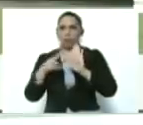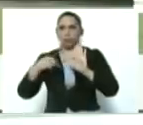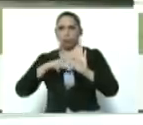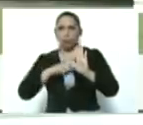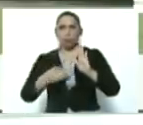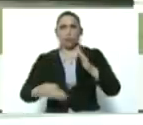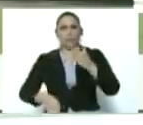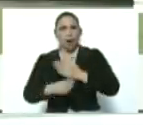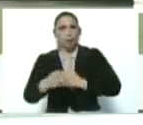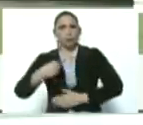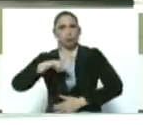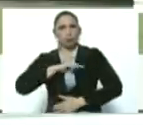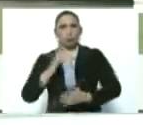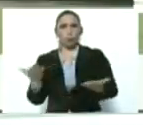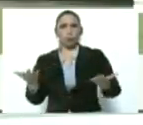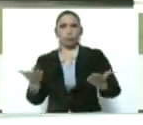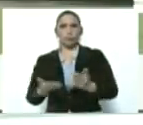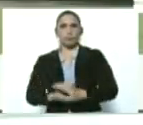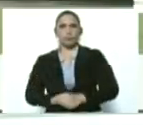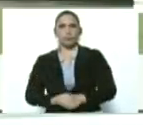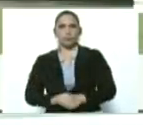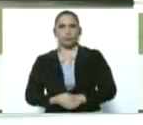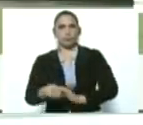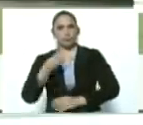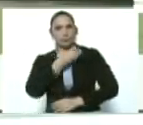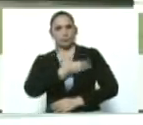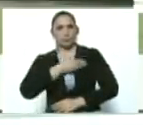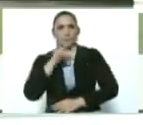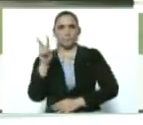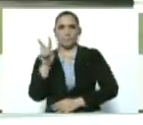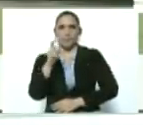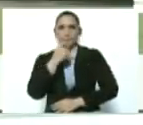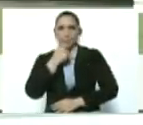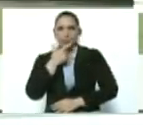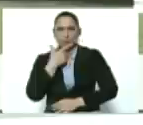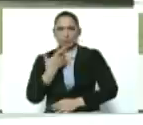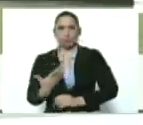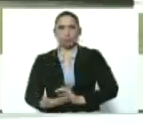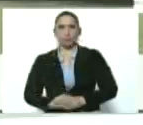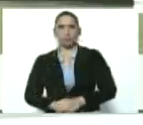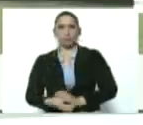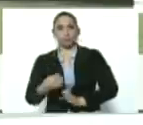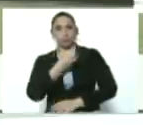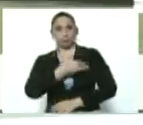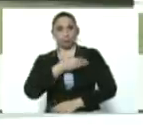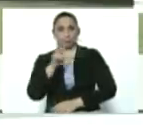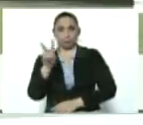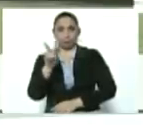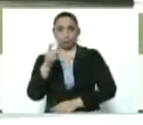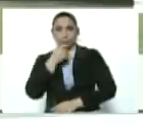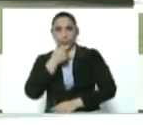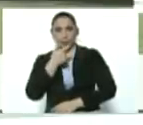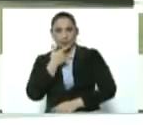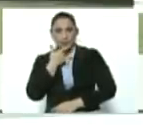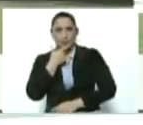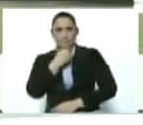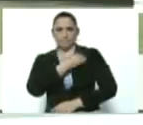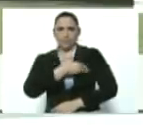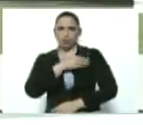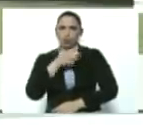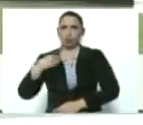nosotros entonces a la misión venezuela bello a la misión venezuela villa es una misión que hemos